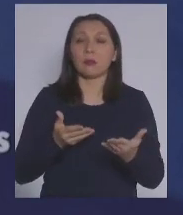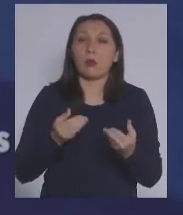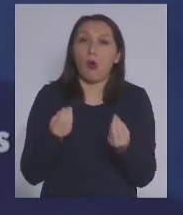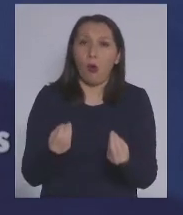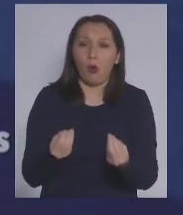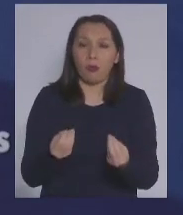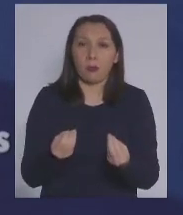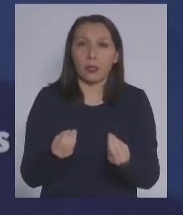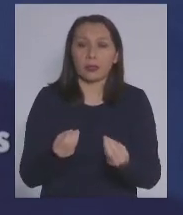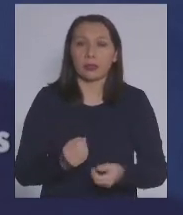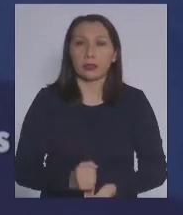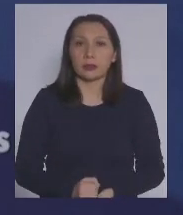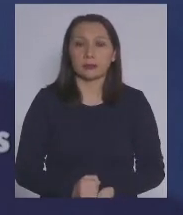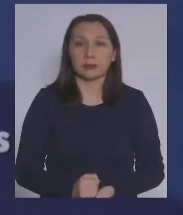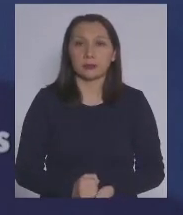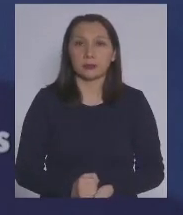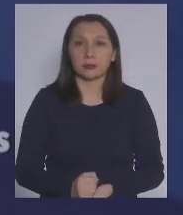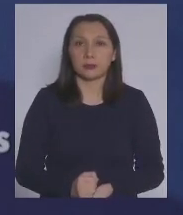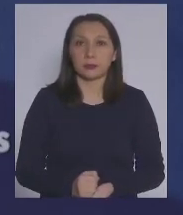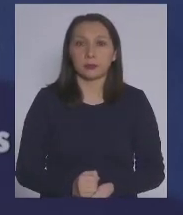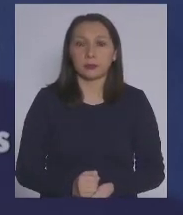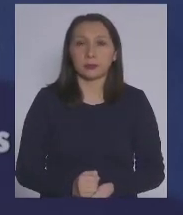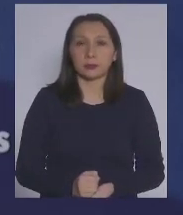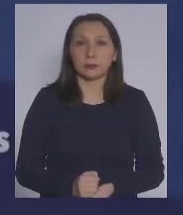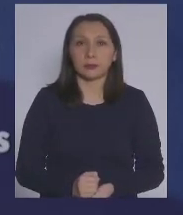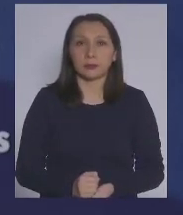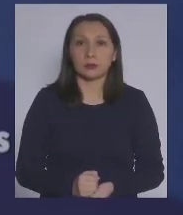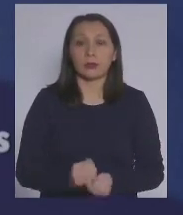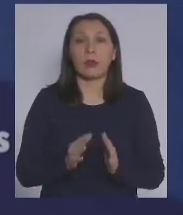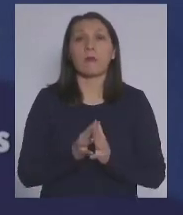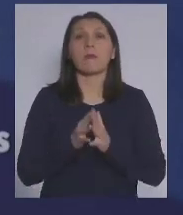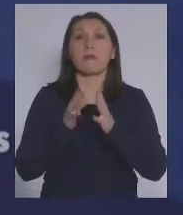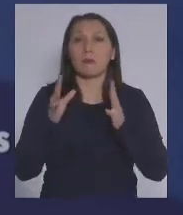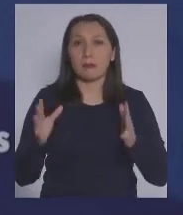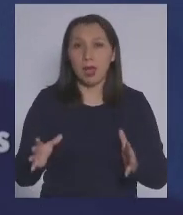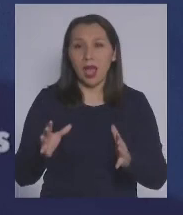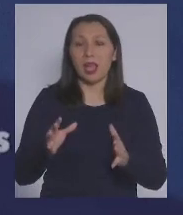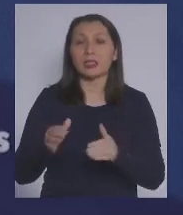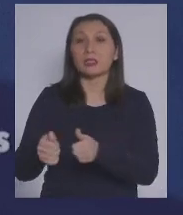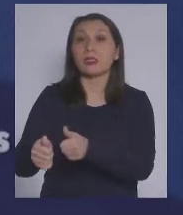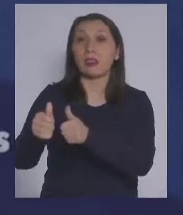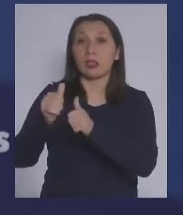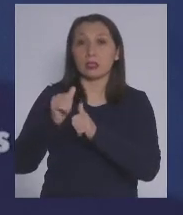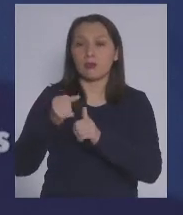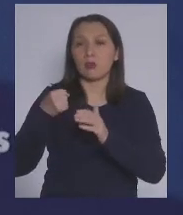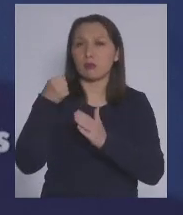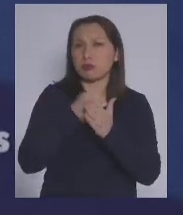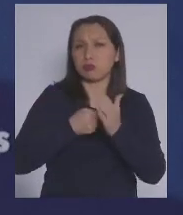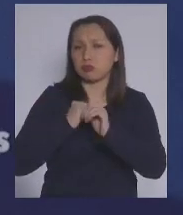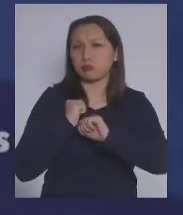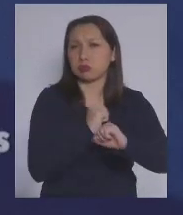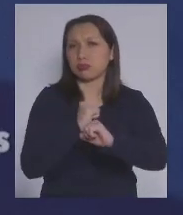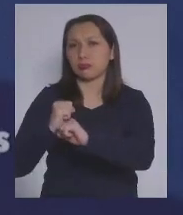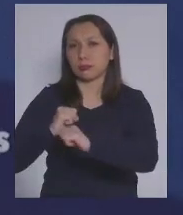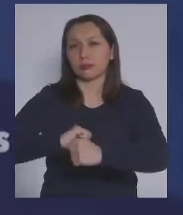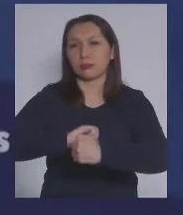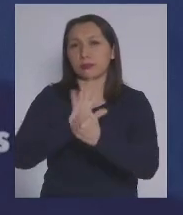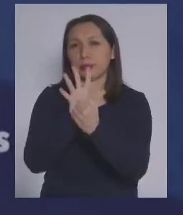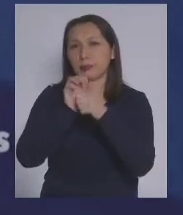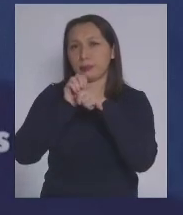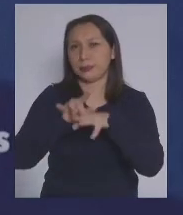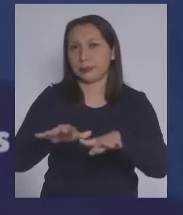obviamente que aumentan el desafío de combatir la pandemia